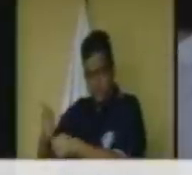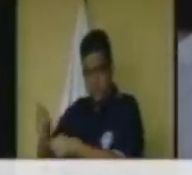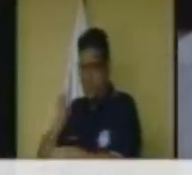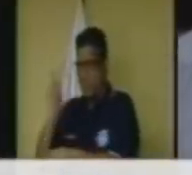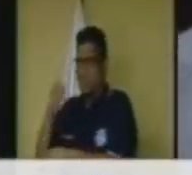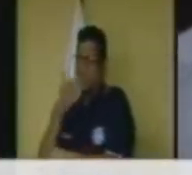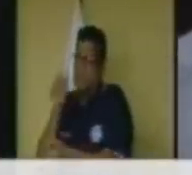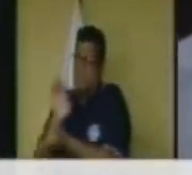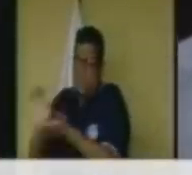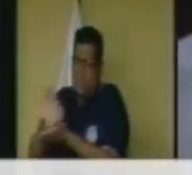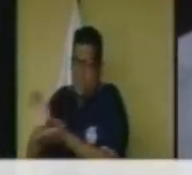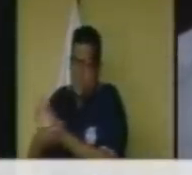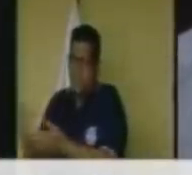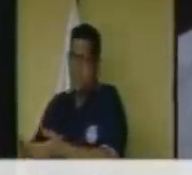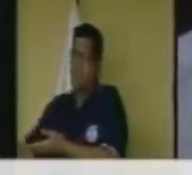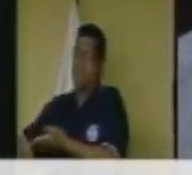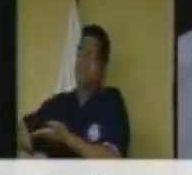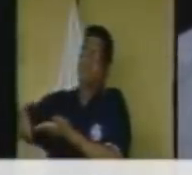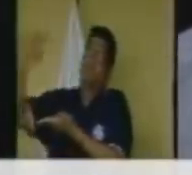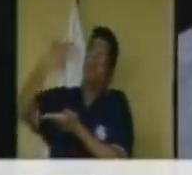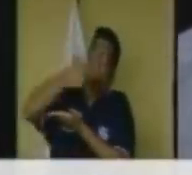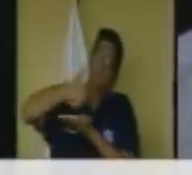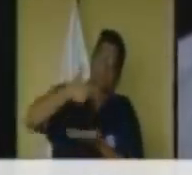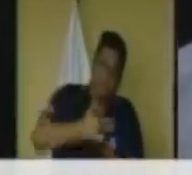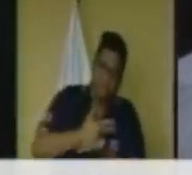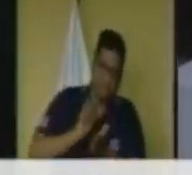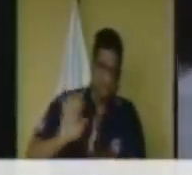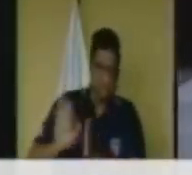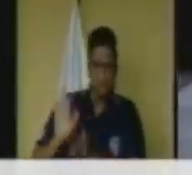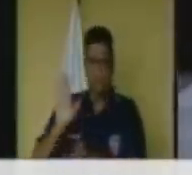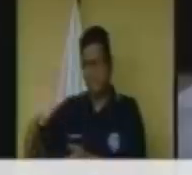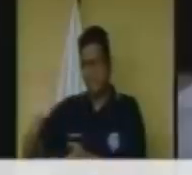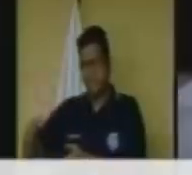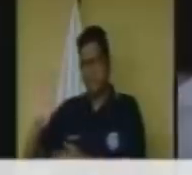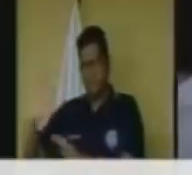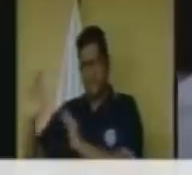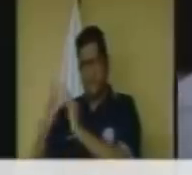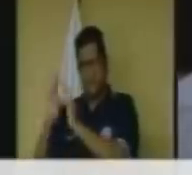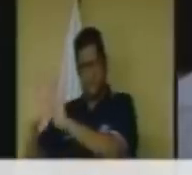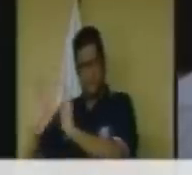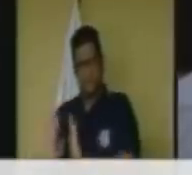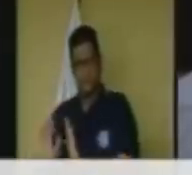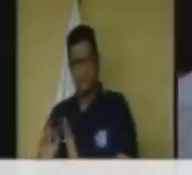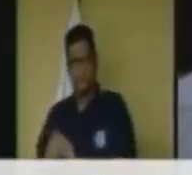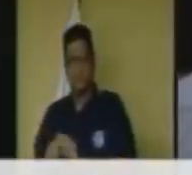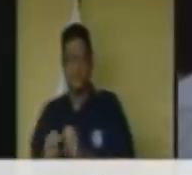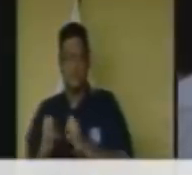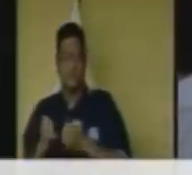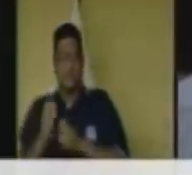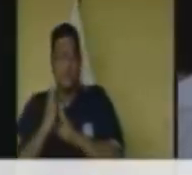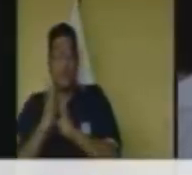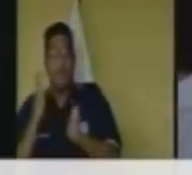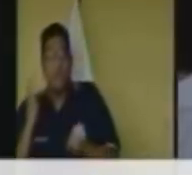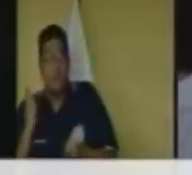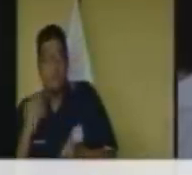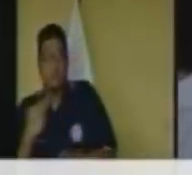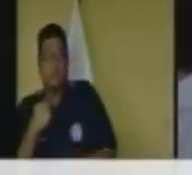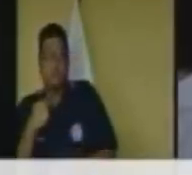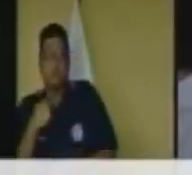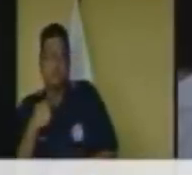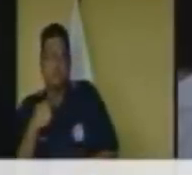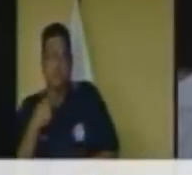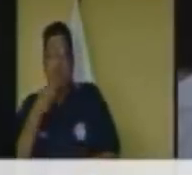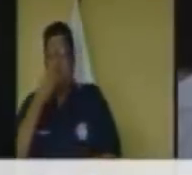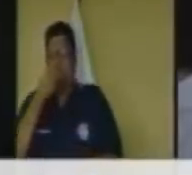El hecho de viajar, el hecho de tener que venirse en buses, lo compromete un poco más porque sabemos que ese